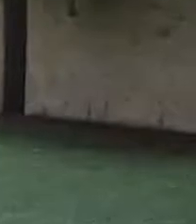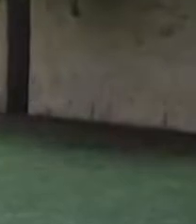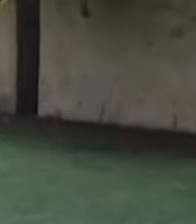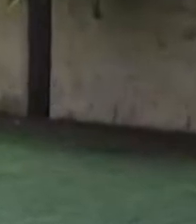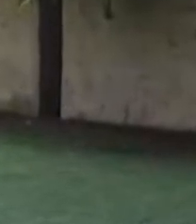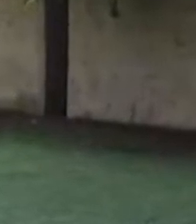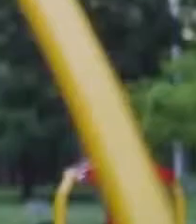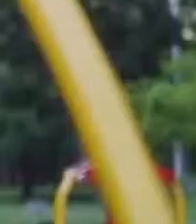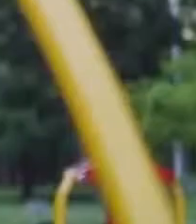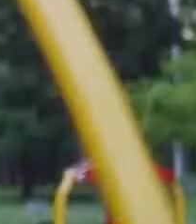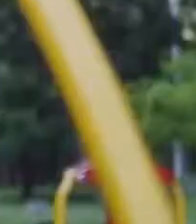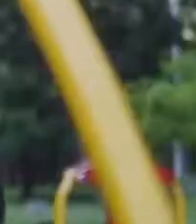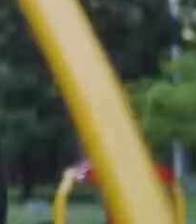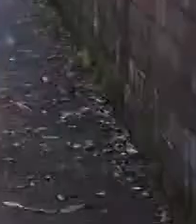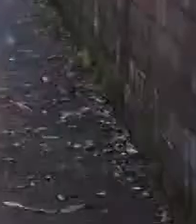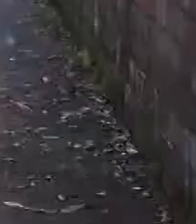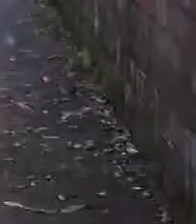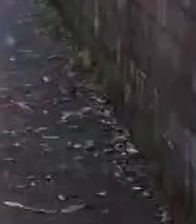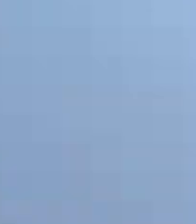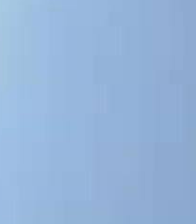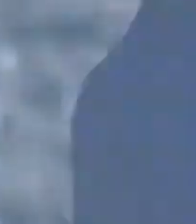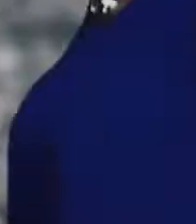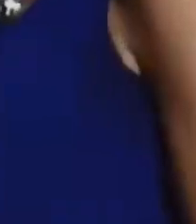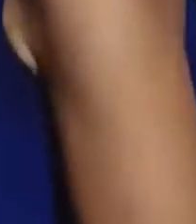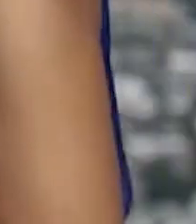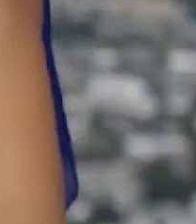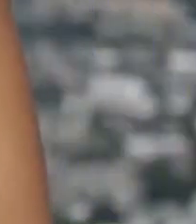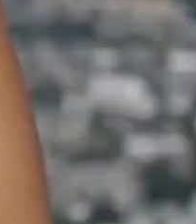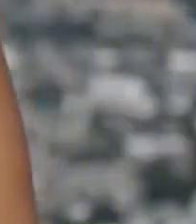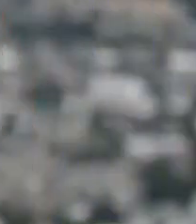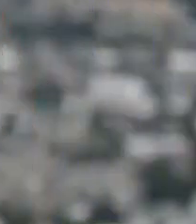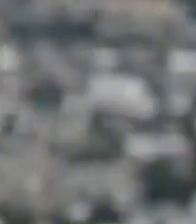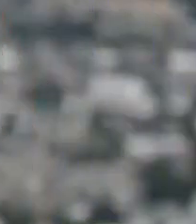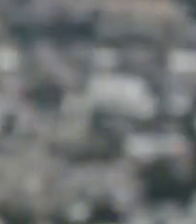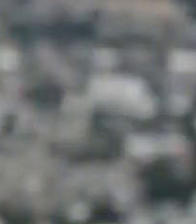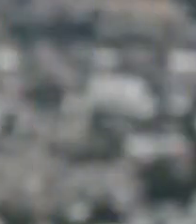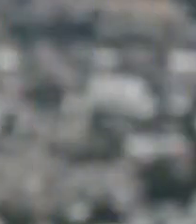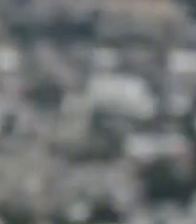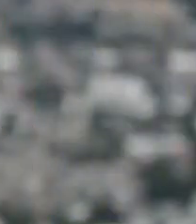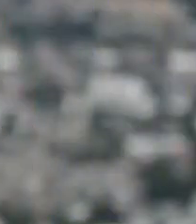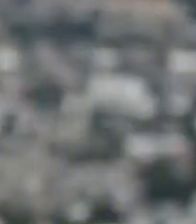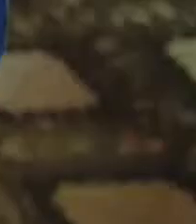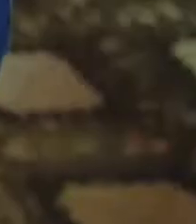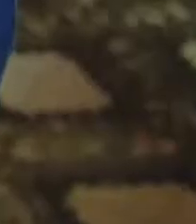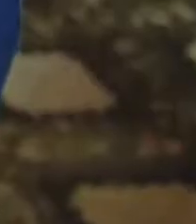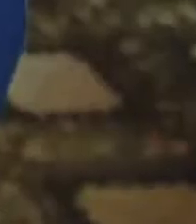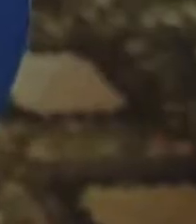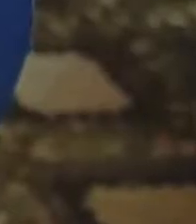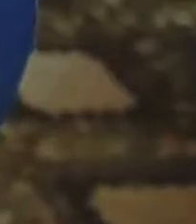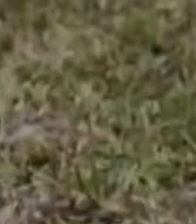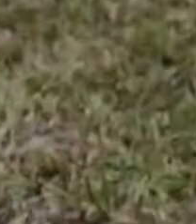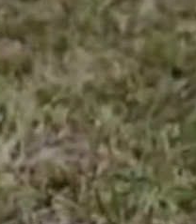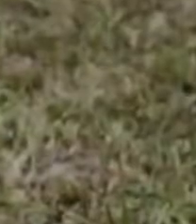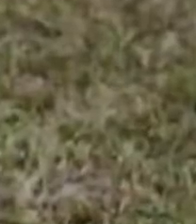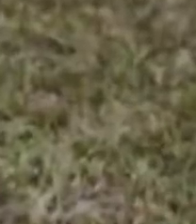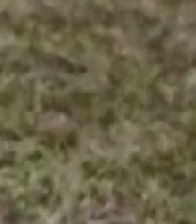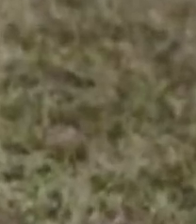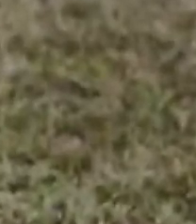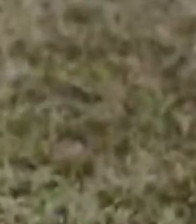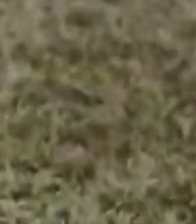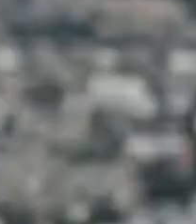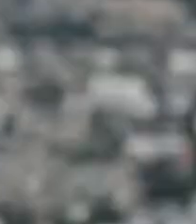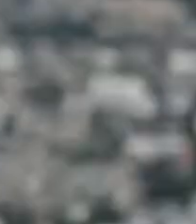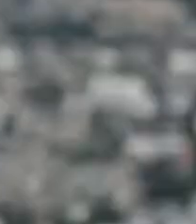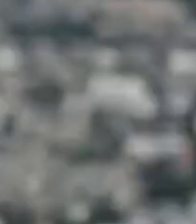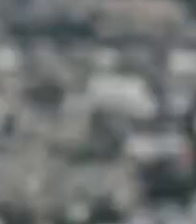He bajado 24 kilos y mi historia es real. Cambiamos positivamente la vida de nuestros pacientes, reduciendo kilos y tallas en tan solo